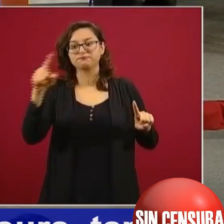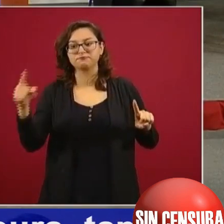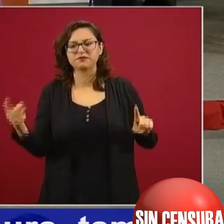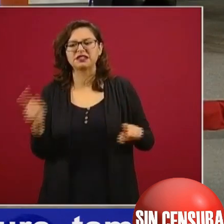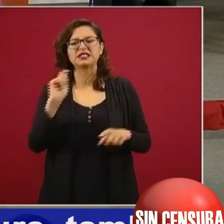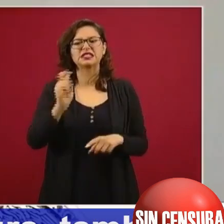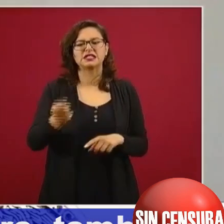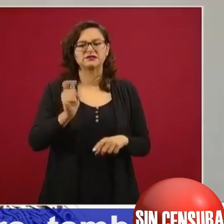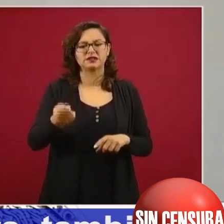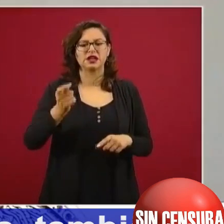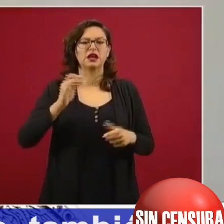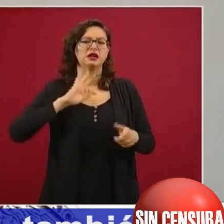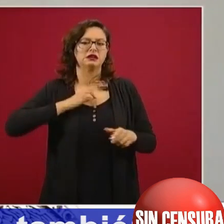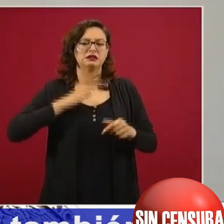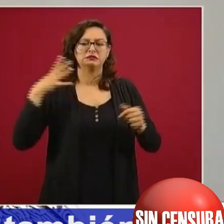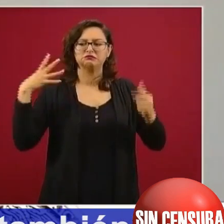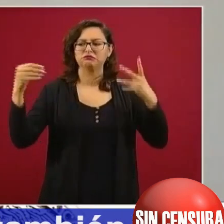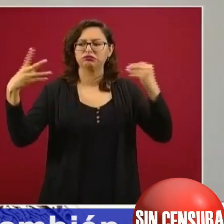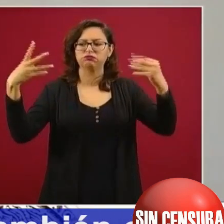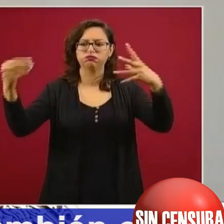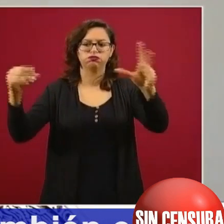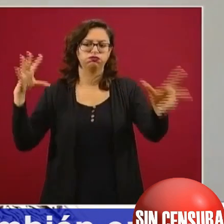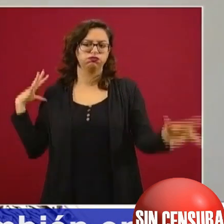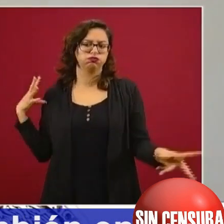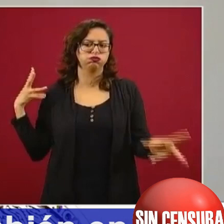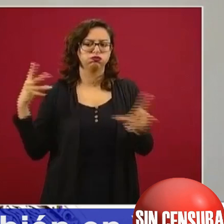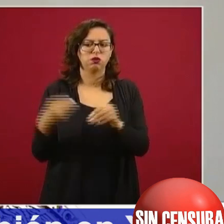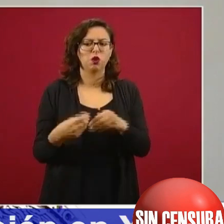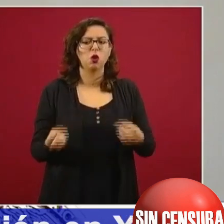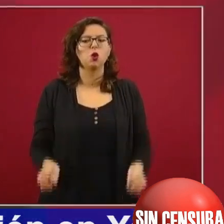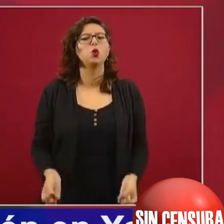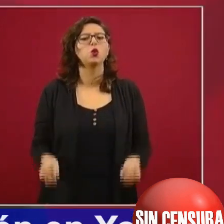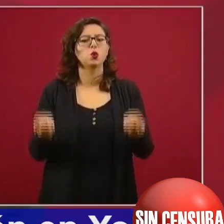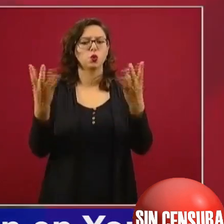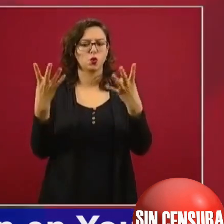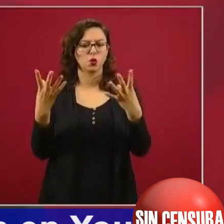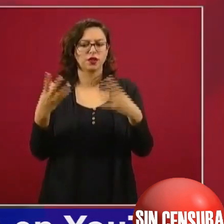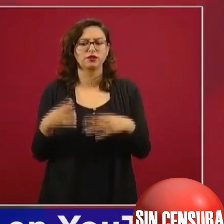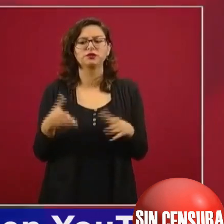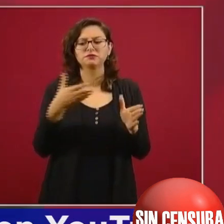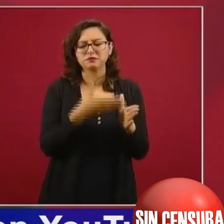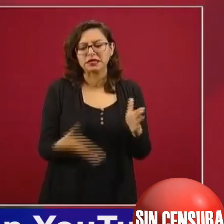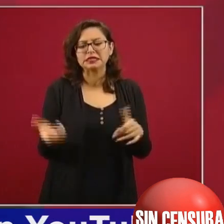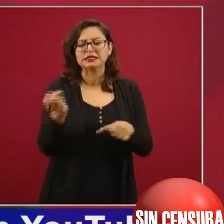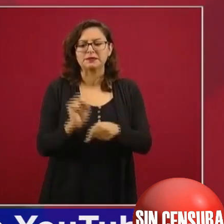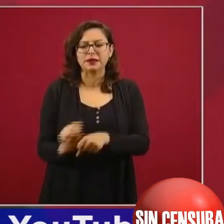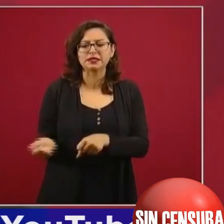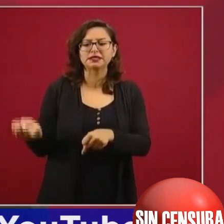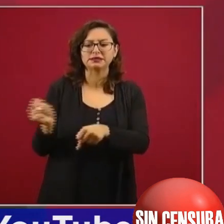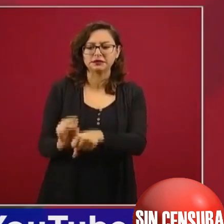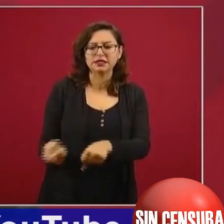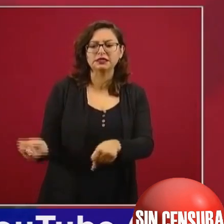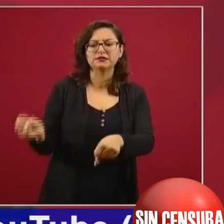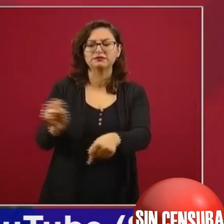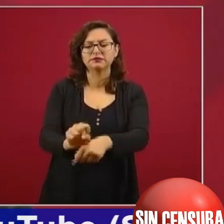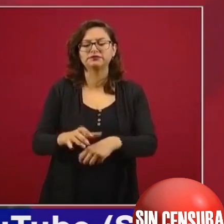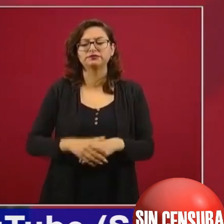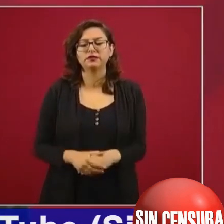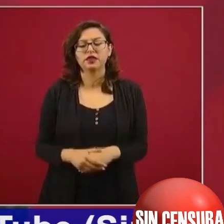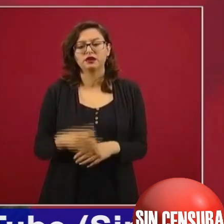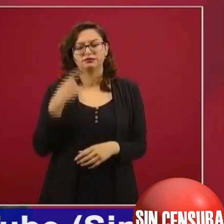de los números de casos que se han presentado a lo largo de las semanas. Noten ustedes que termina en la